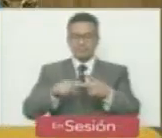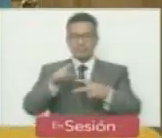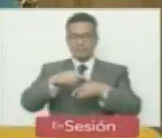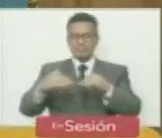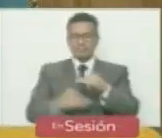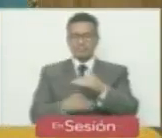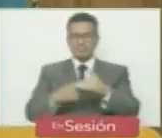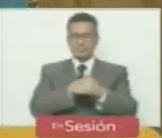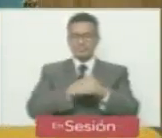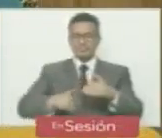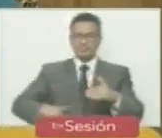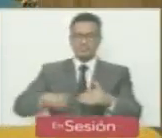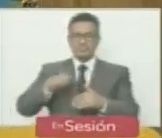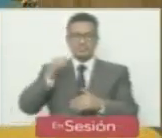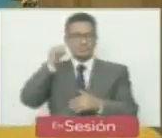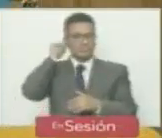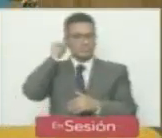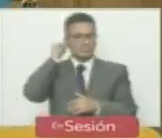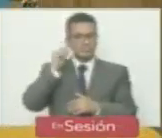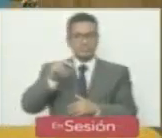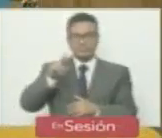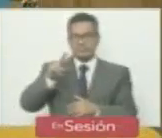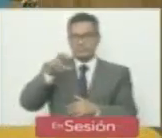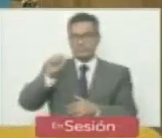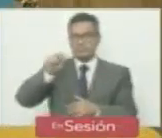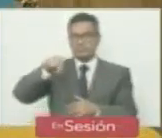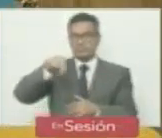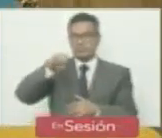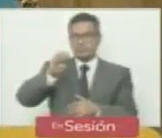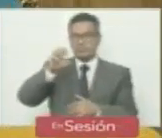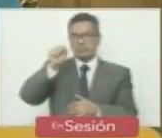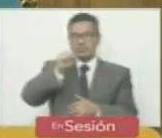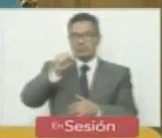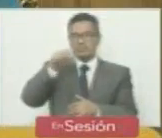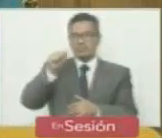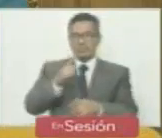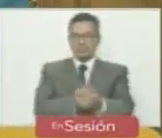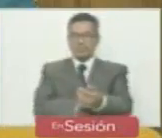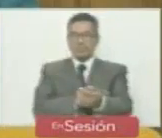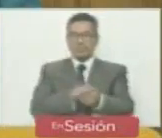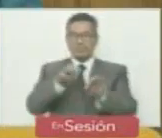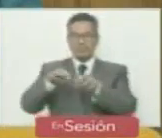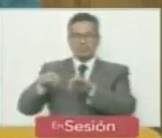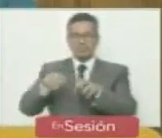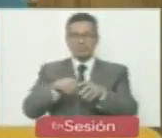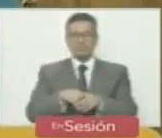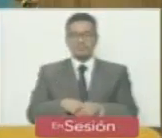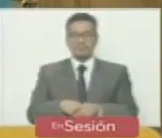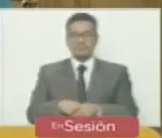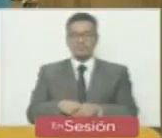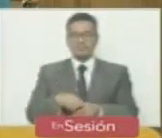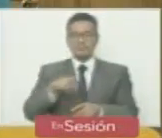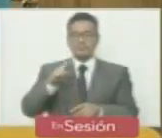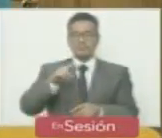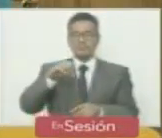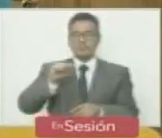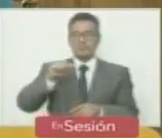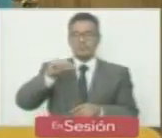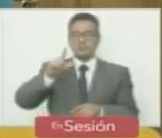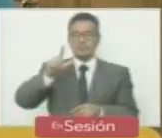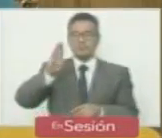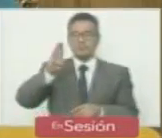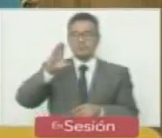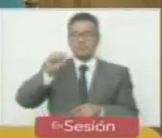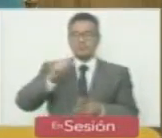vicepresidenta licenciada Vanessa Montero, hermana secretaria Rosalba Gil,